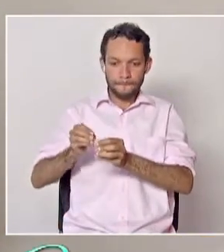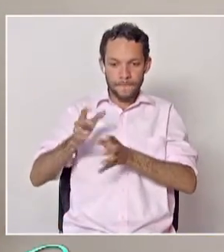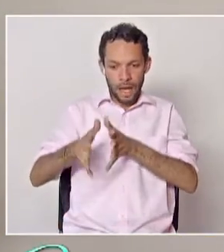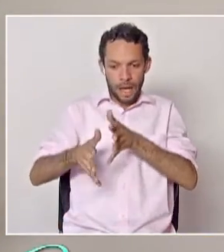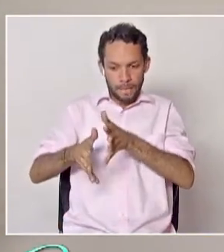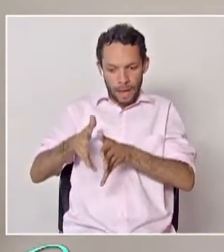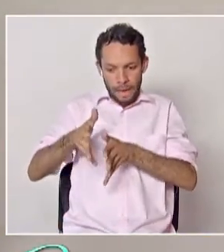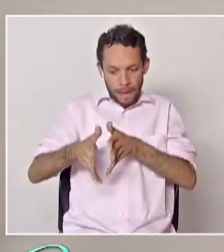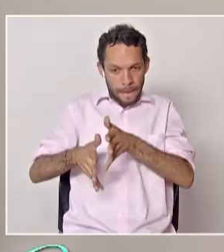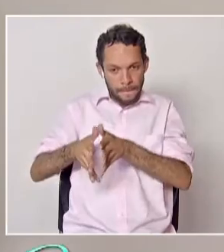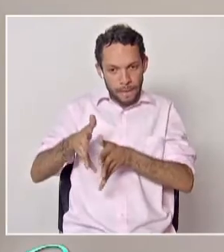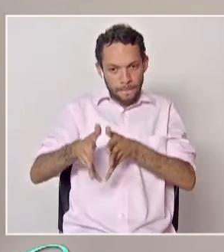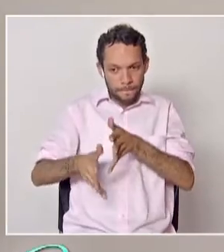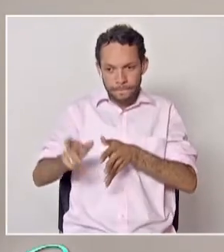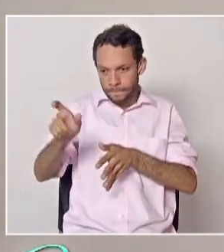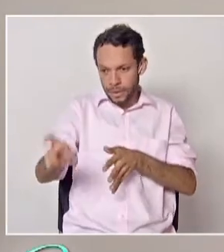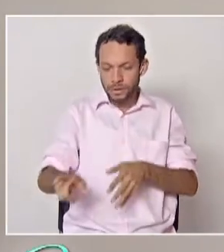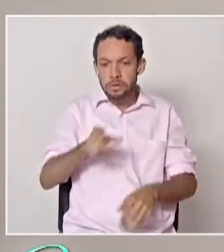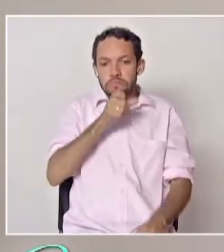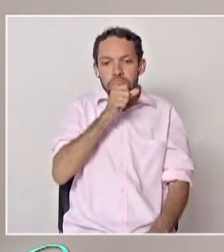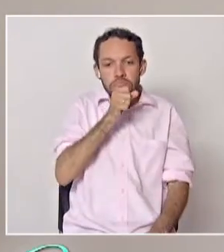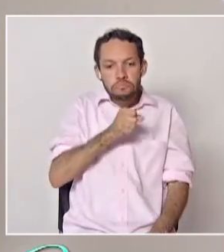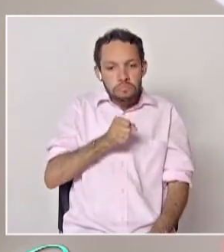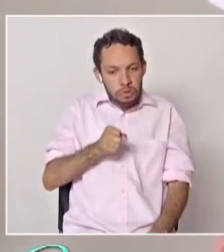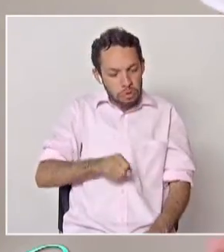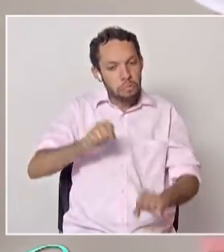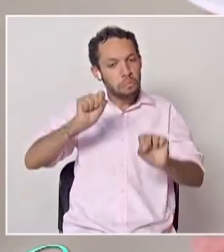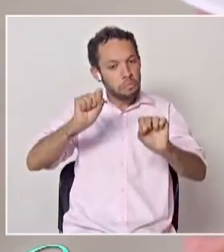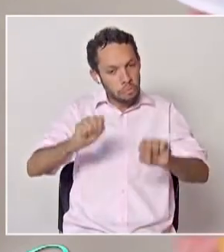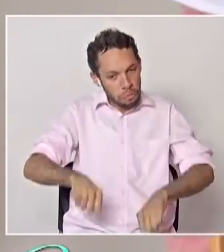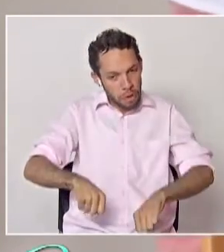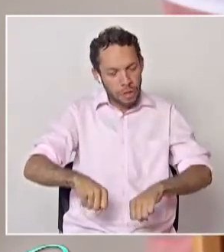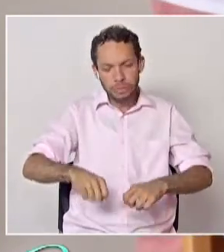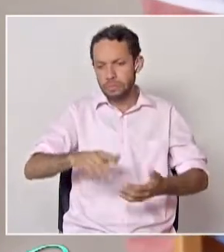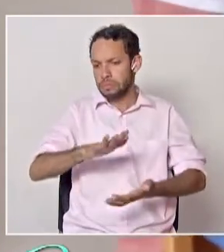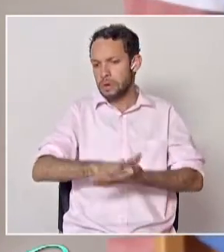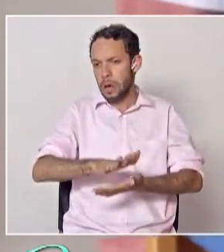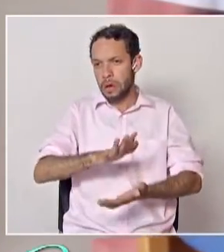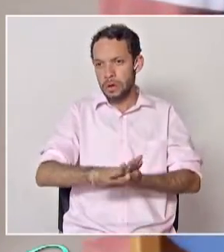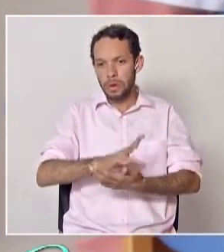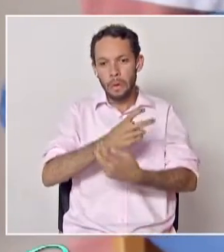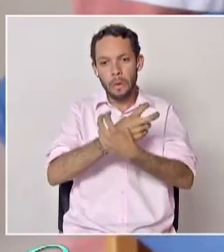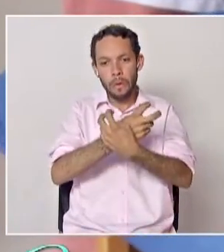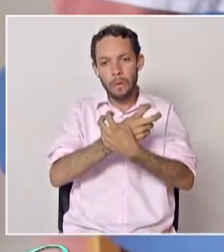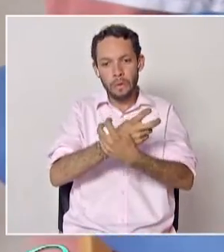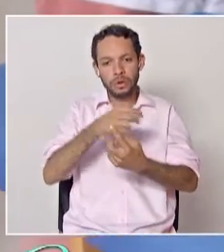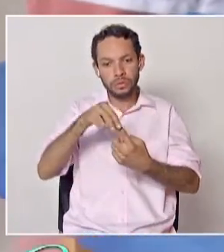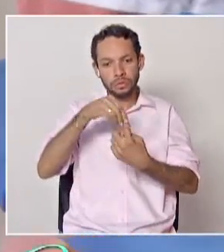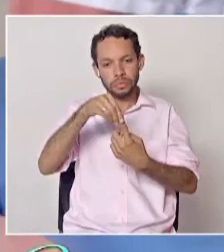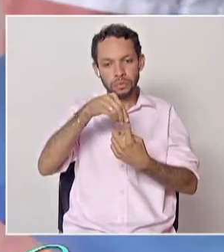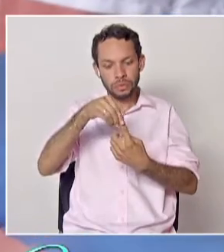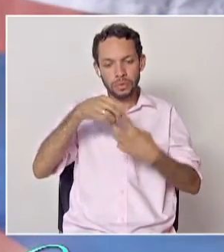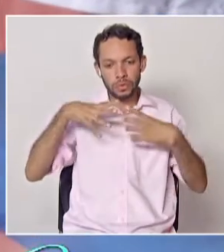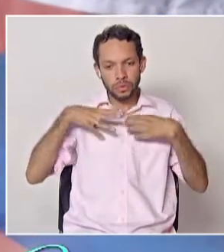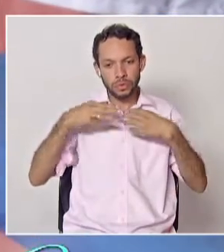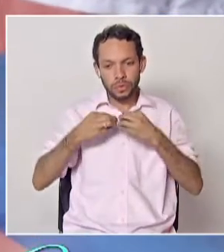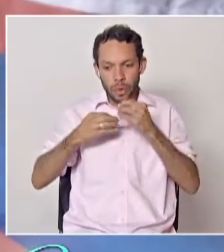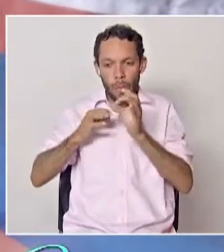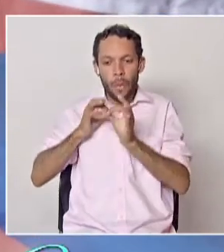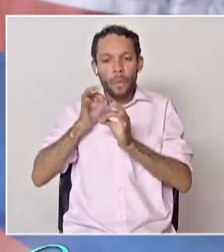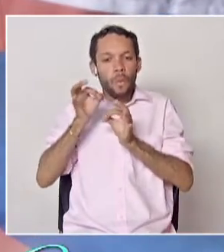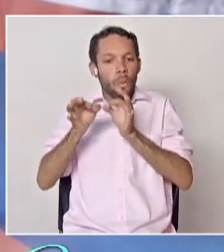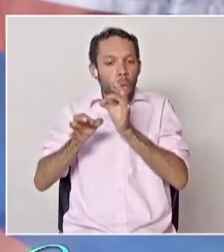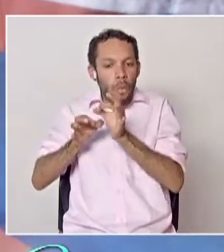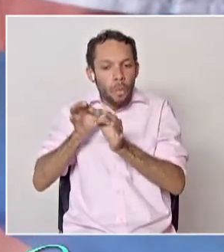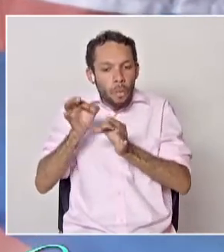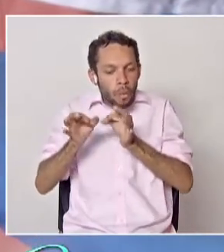con personas avanzadas en edad, de pronto con osteopenia, osteoporosis. ¿Por qué? Porque puedo proteger al paciente en la maniobra que voy a